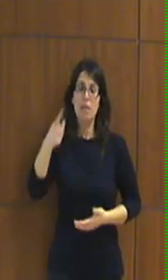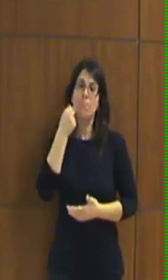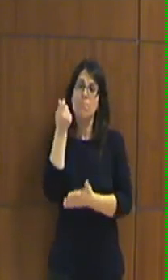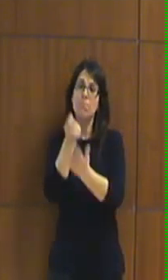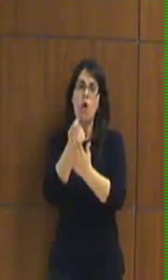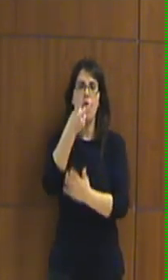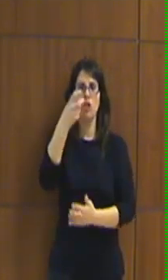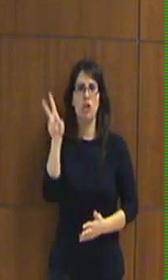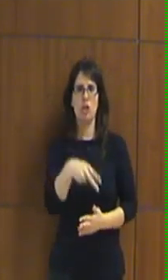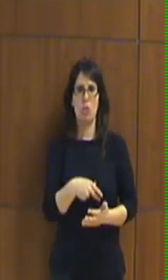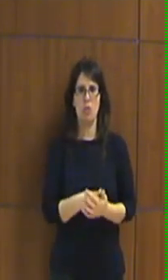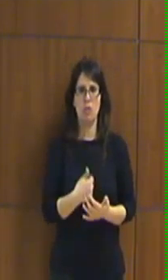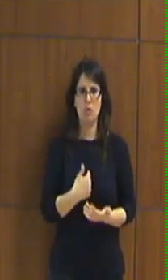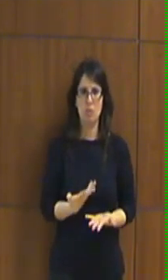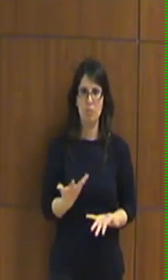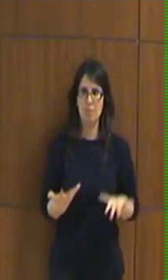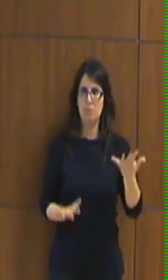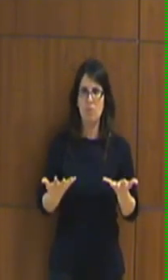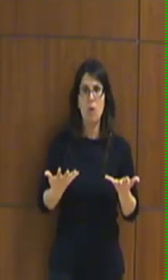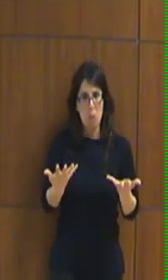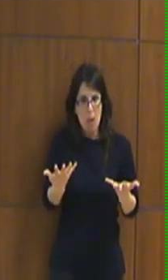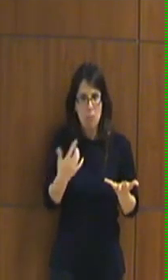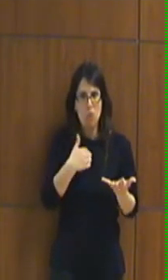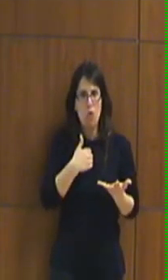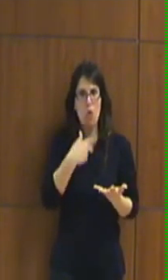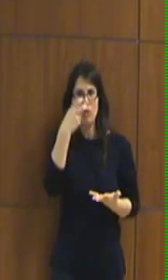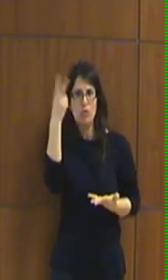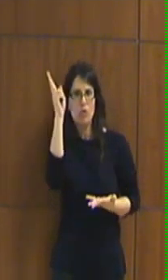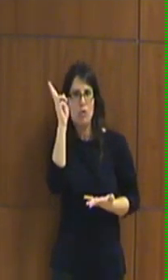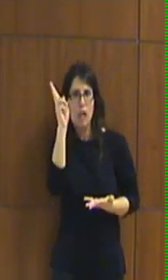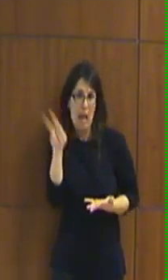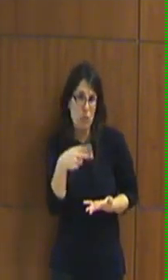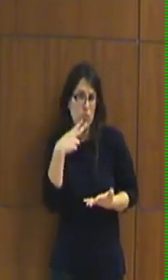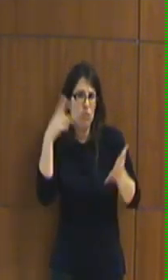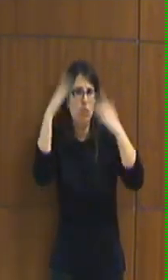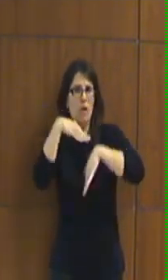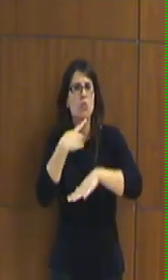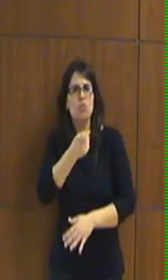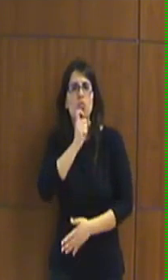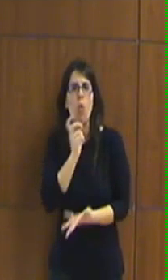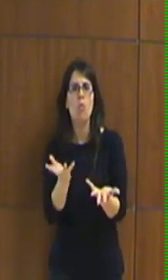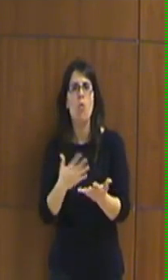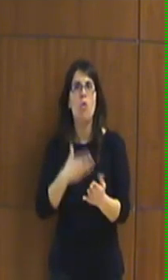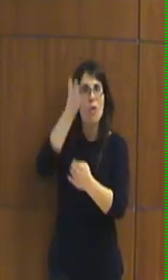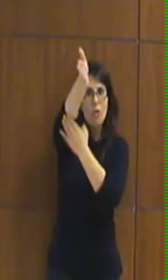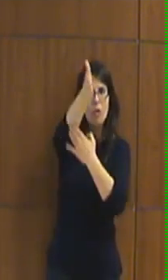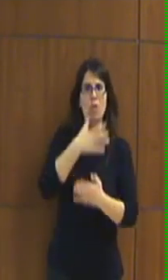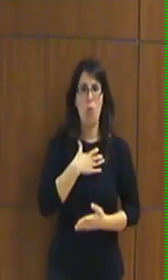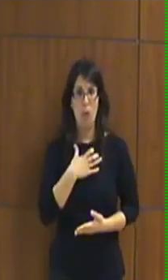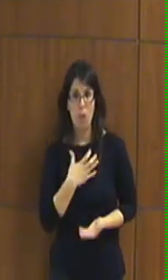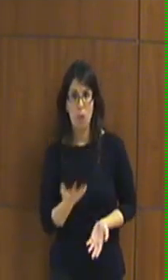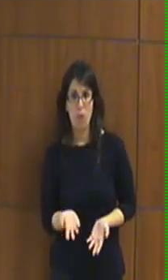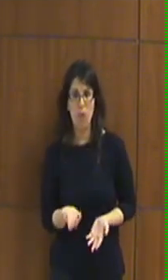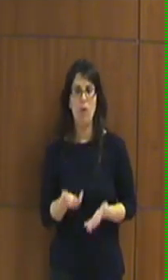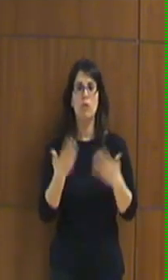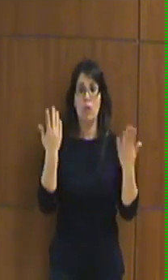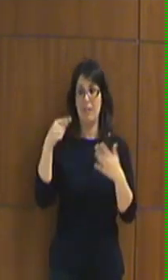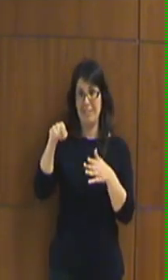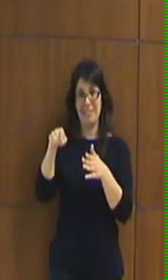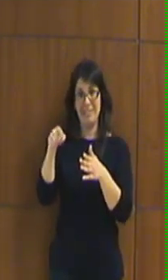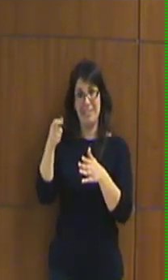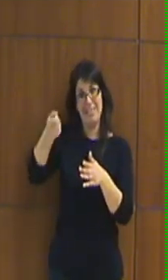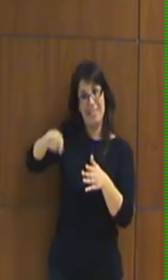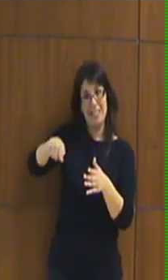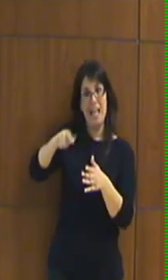no puedo ir por otro lado. Esa situación es diferente, ¿no? Entonces, en el tema tecnológico a veces pasan cosas parecidas.